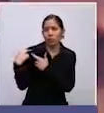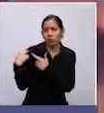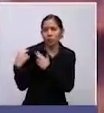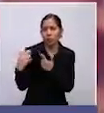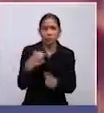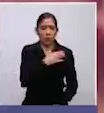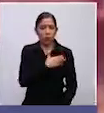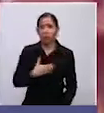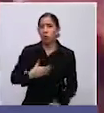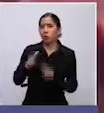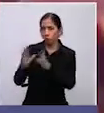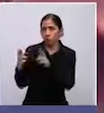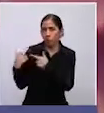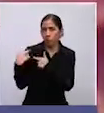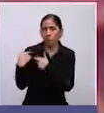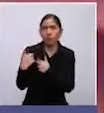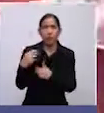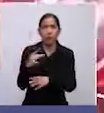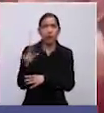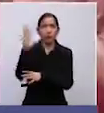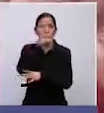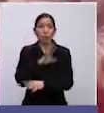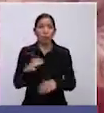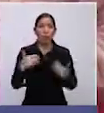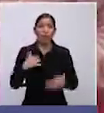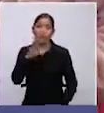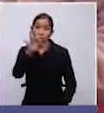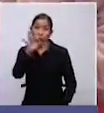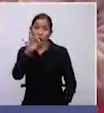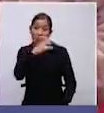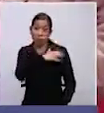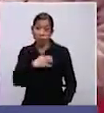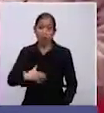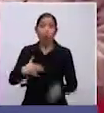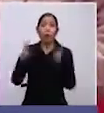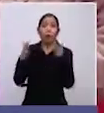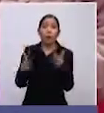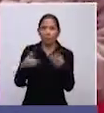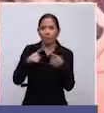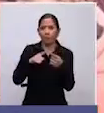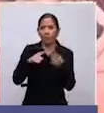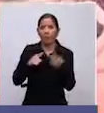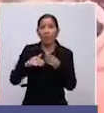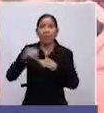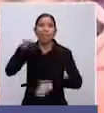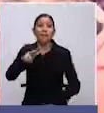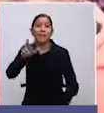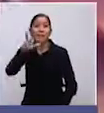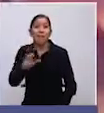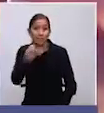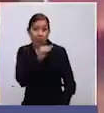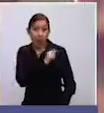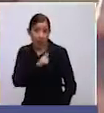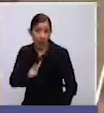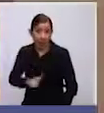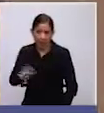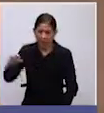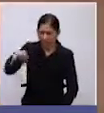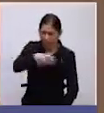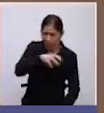departamentales. Tenemos 9 gobernadores, tenemos más de 300 alcaldes y tenemos un gobierno nacional en